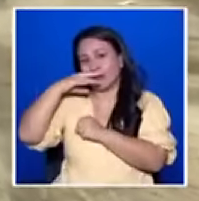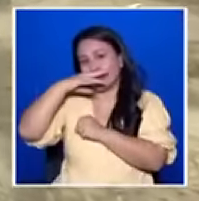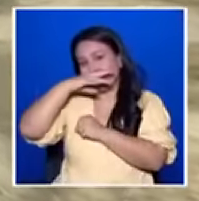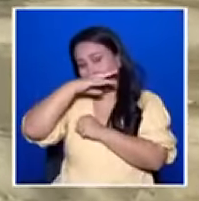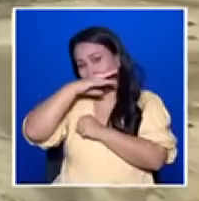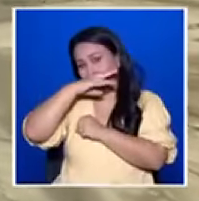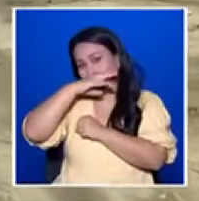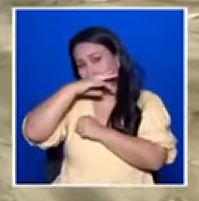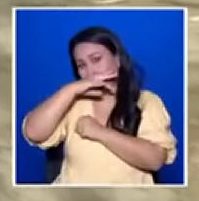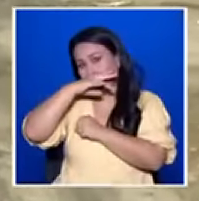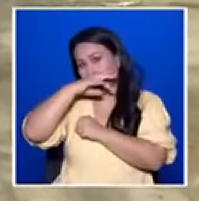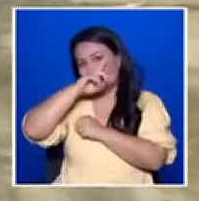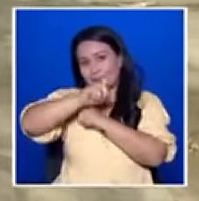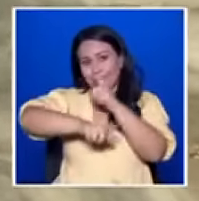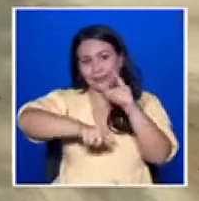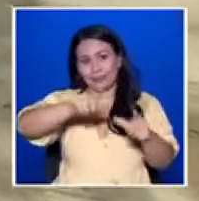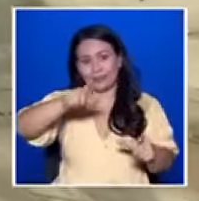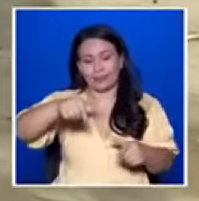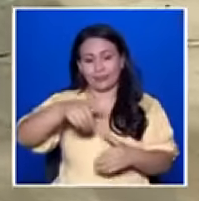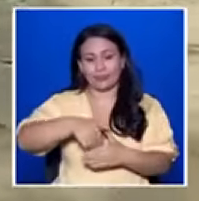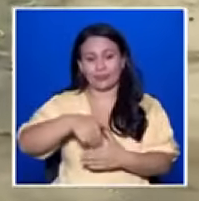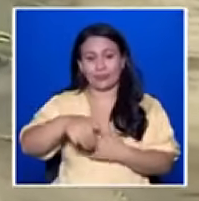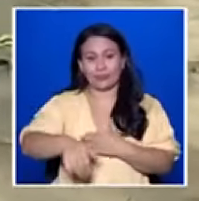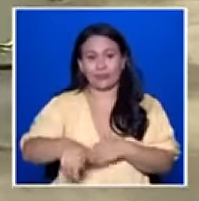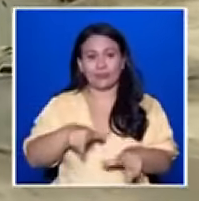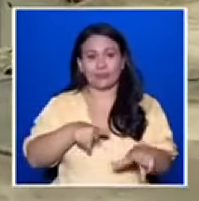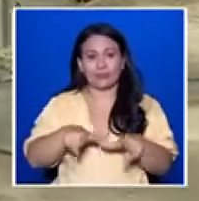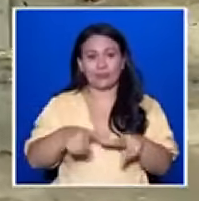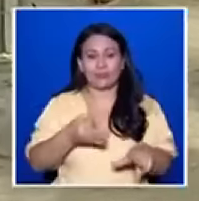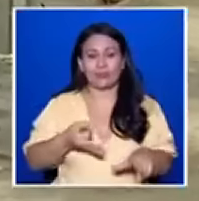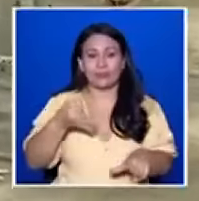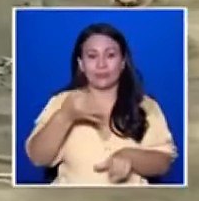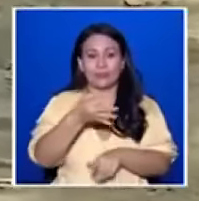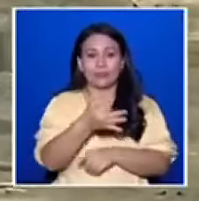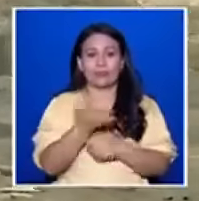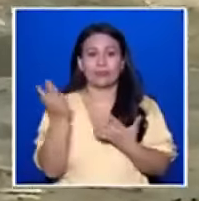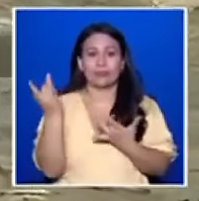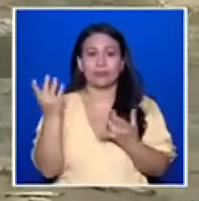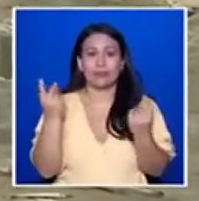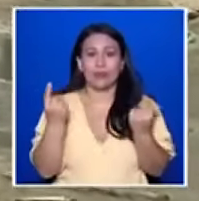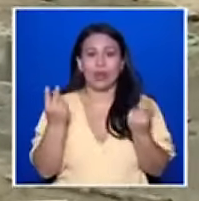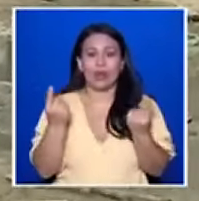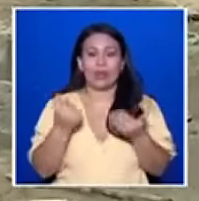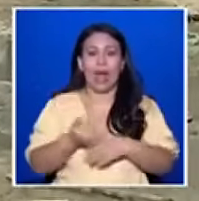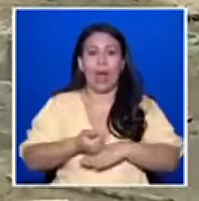en estas condiciones. Entonces, los habitantes de acá del Cantón Durán, de este sector, esperan la pronta